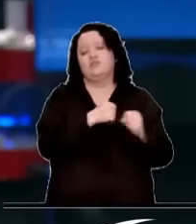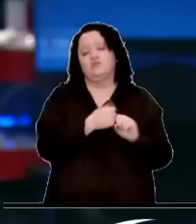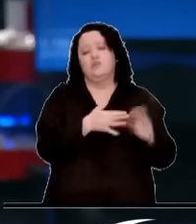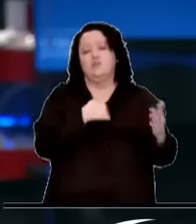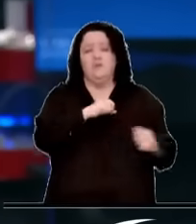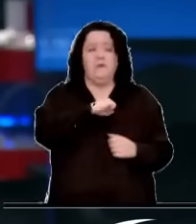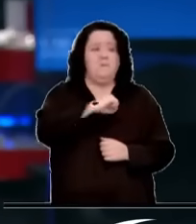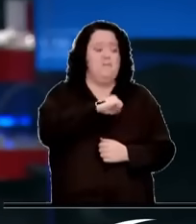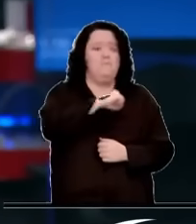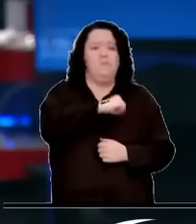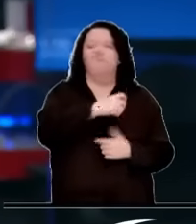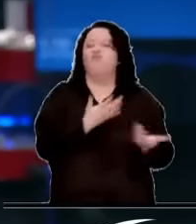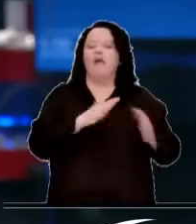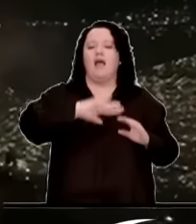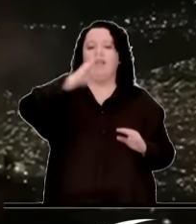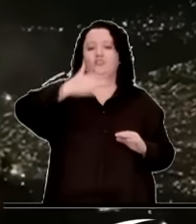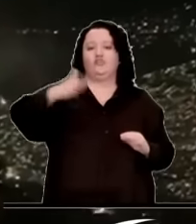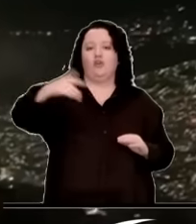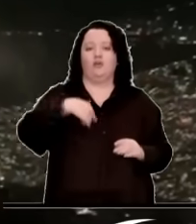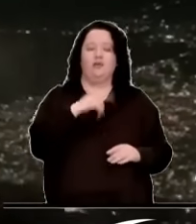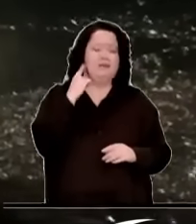un infarto en Antioquia.